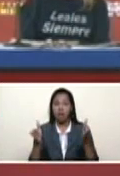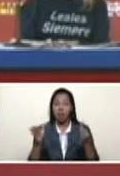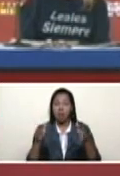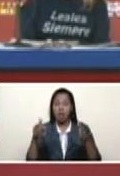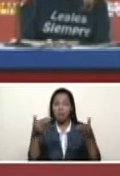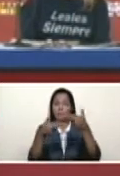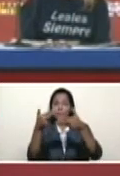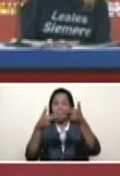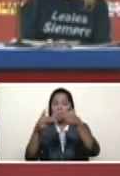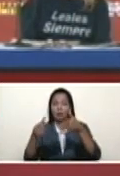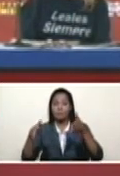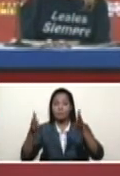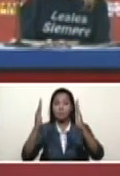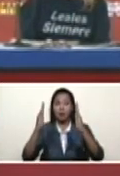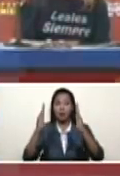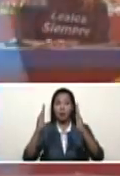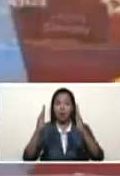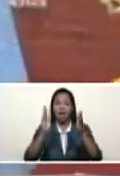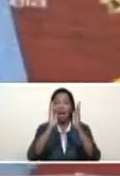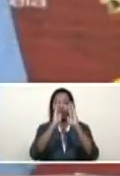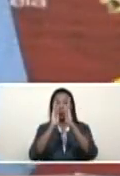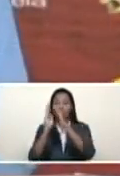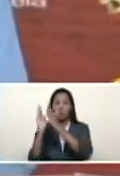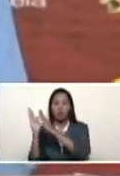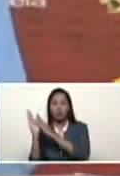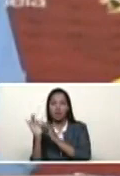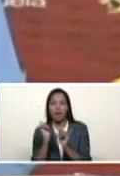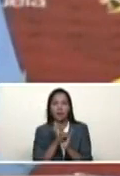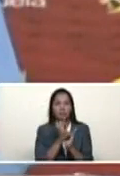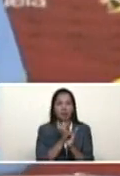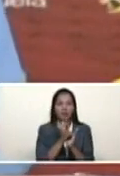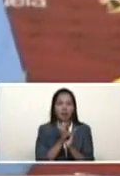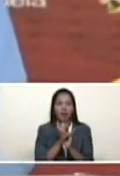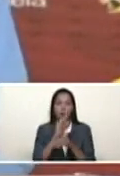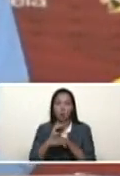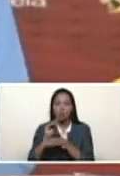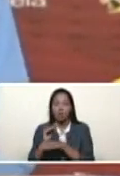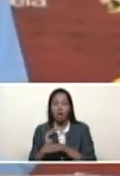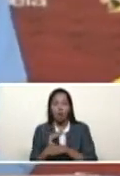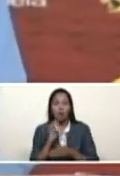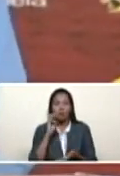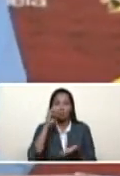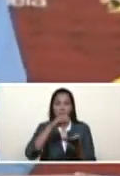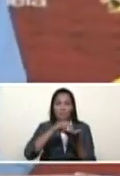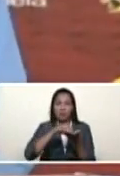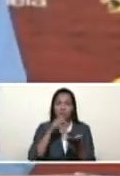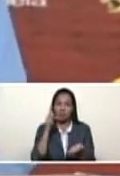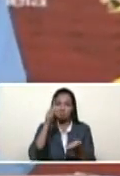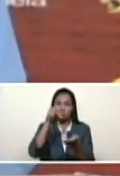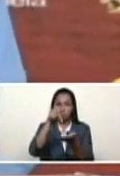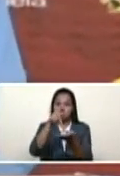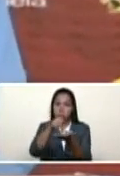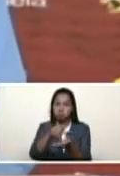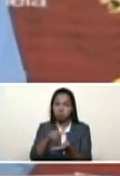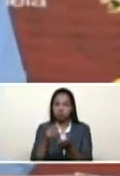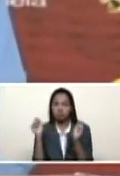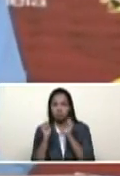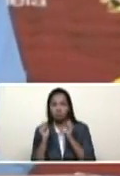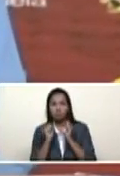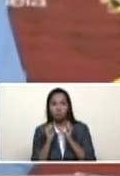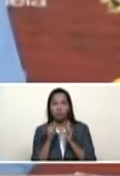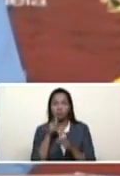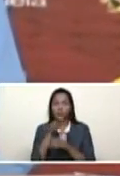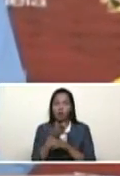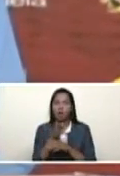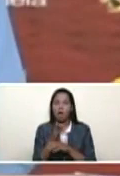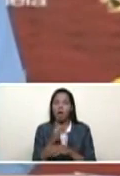y el plan Tu Biblioteca Digital. Allá está el protector del Estado Miranda, Jason Guzmán, en la Universidad